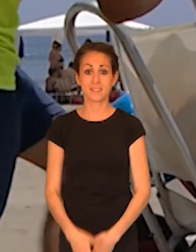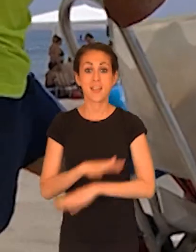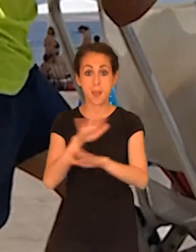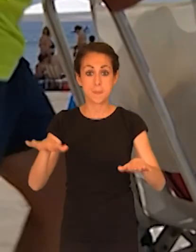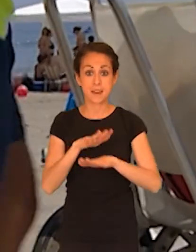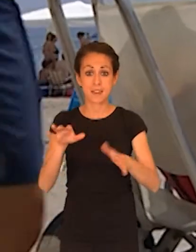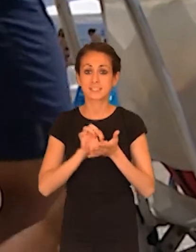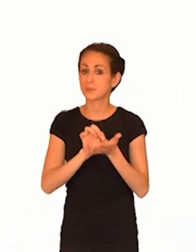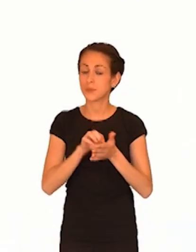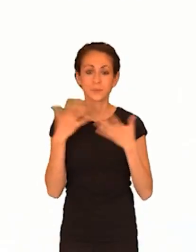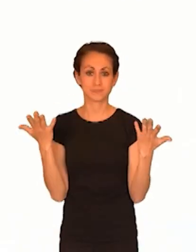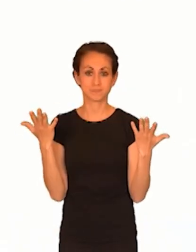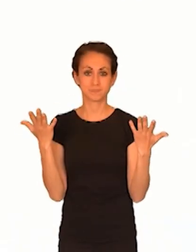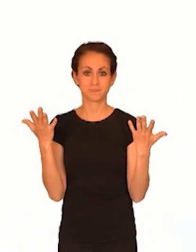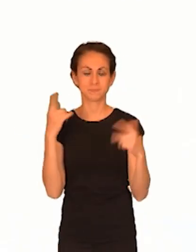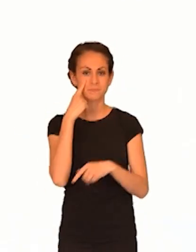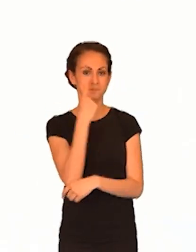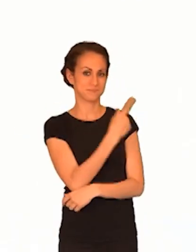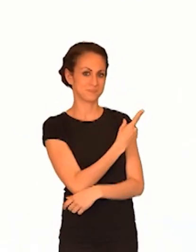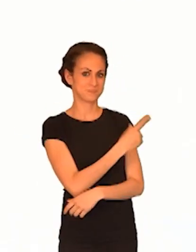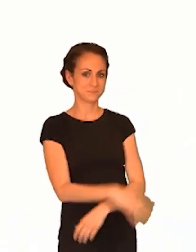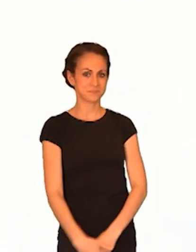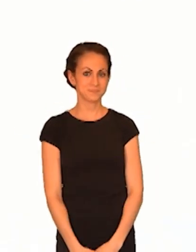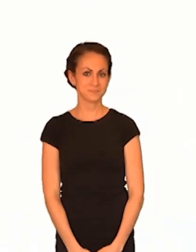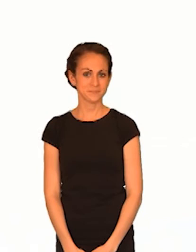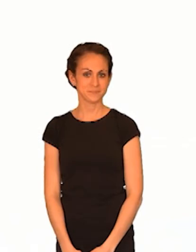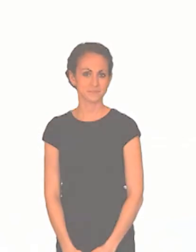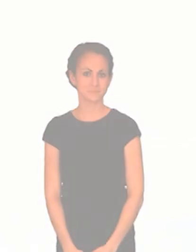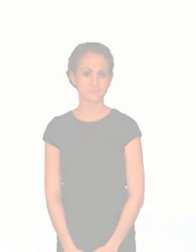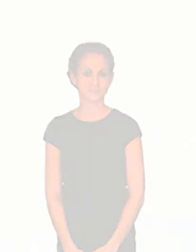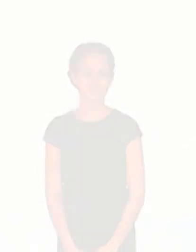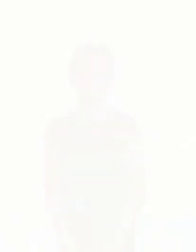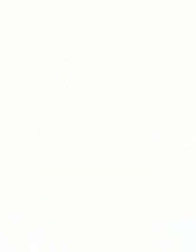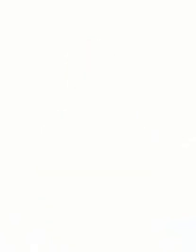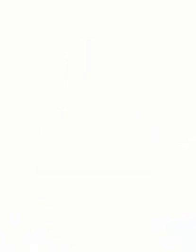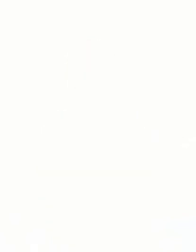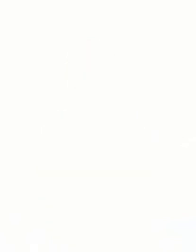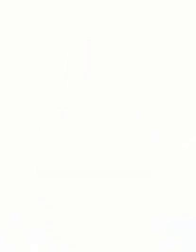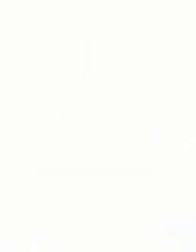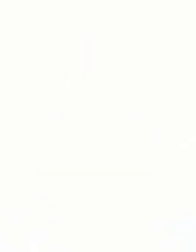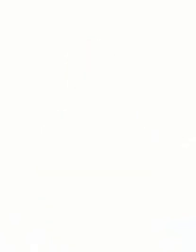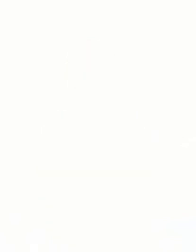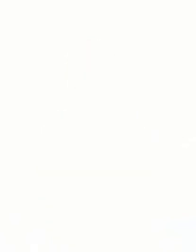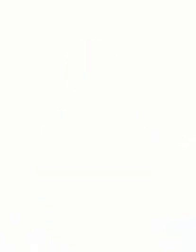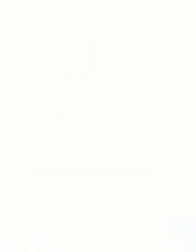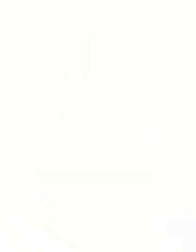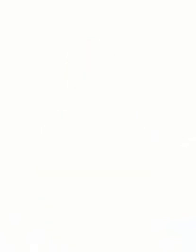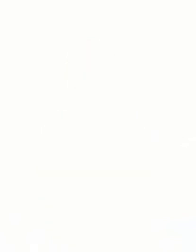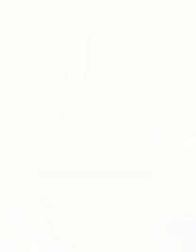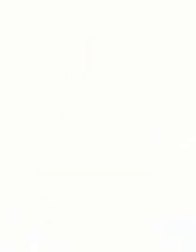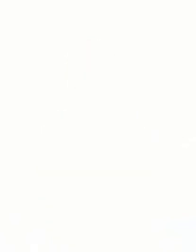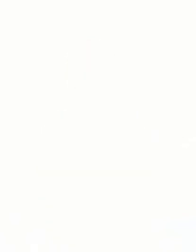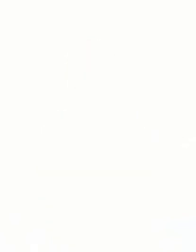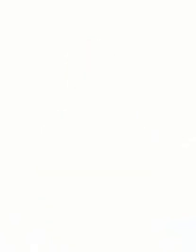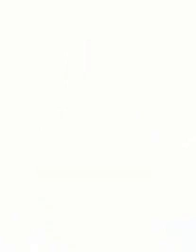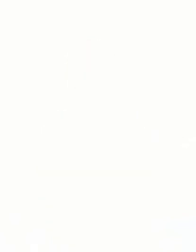En esta playa podemos encontrar los siguientes servicios. Aparcamientos reservados. Hay 4